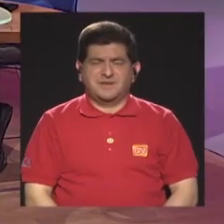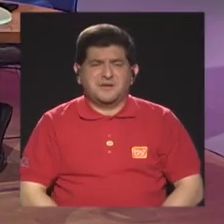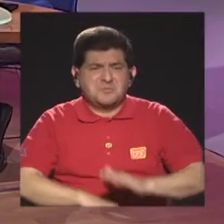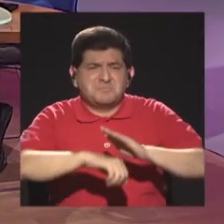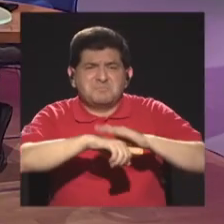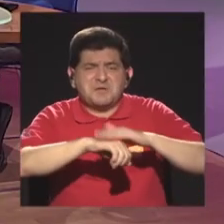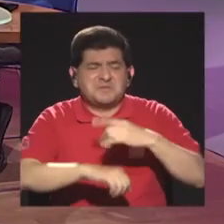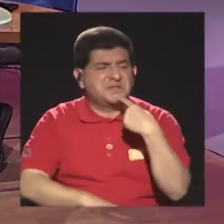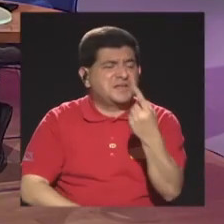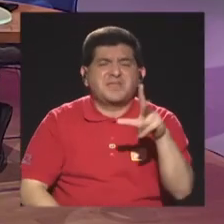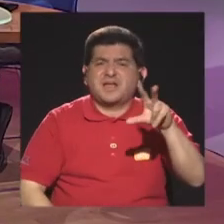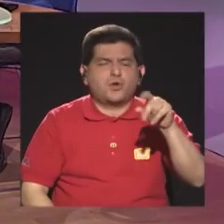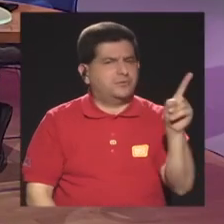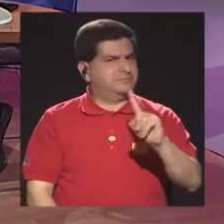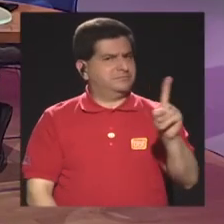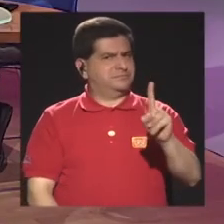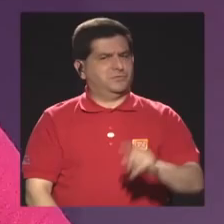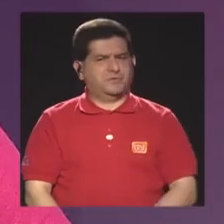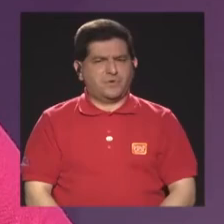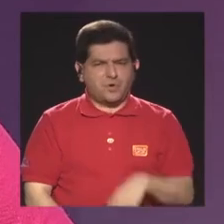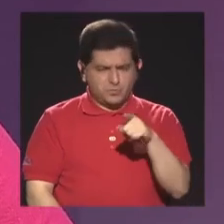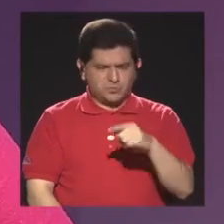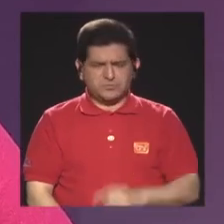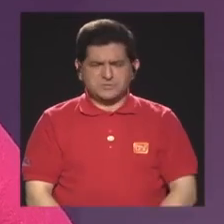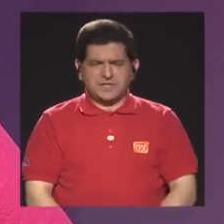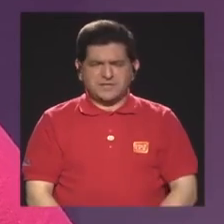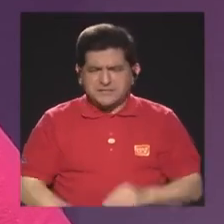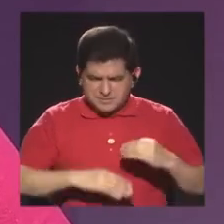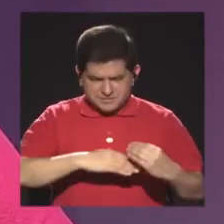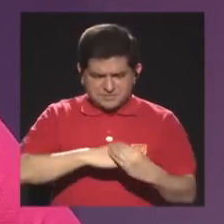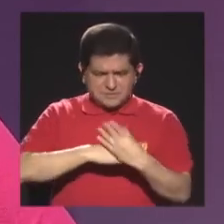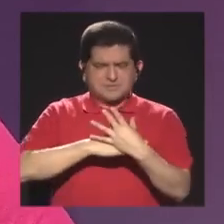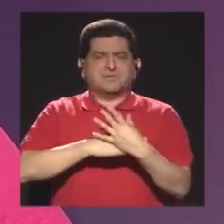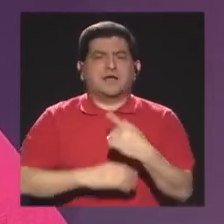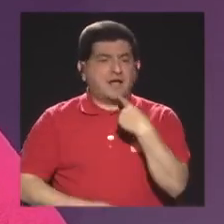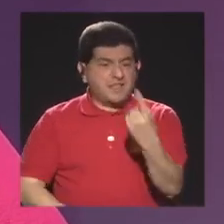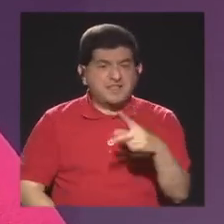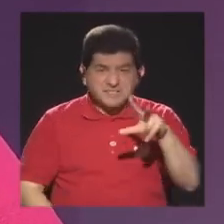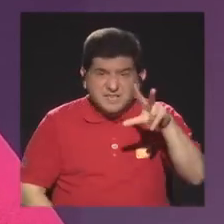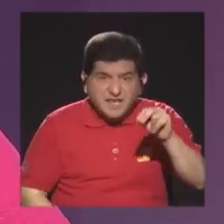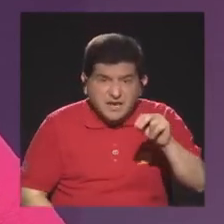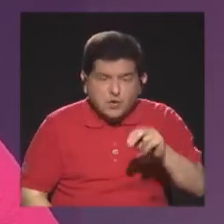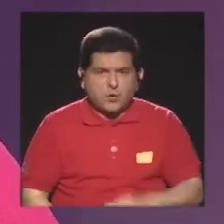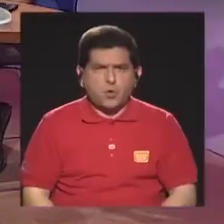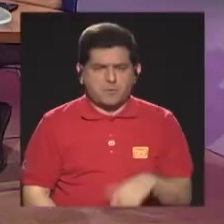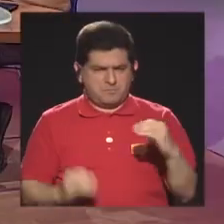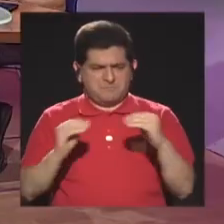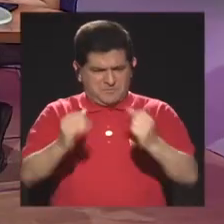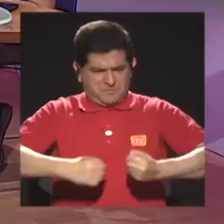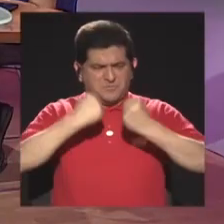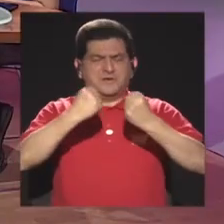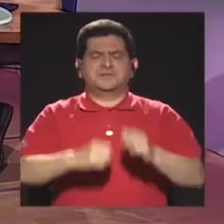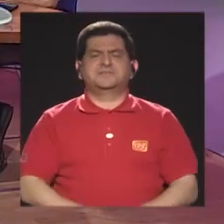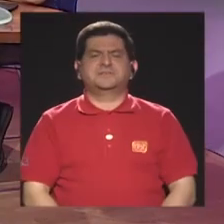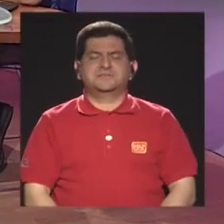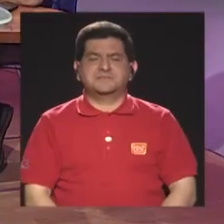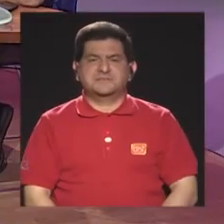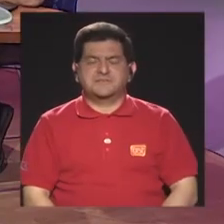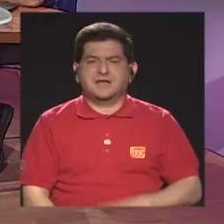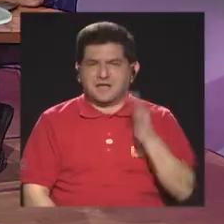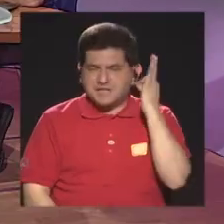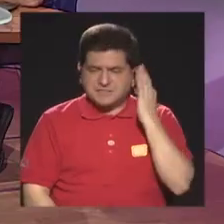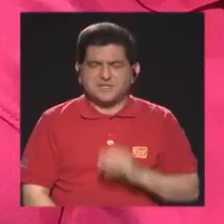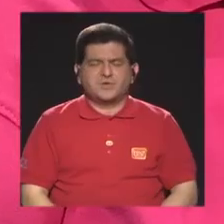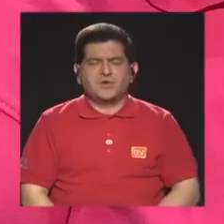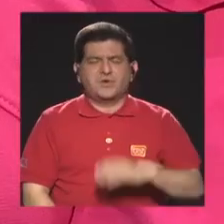llevar por un no. De hecho, inspírense cuando les dicen no. Inspírense. Bueno, a María de Cartago, muchas gracias